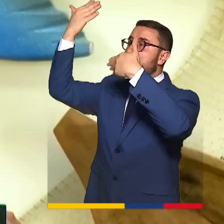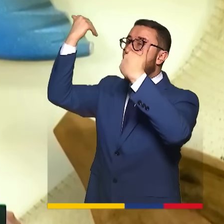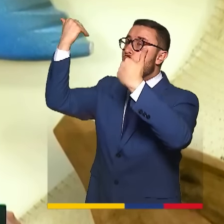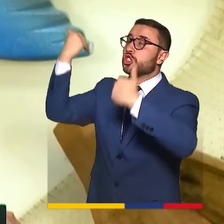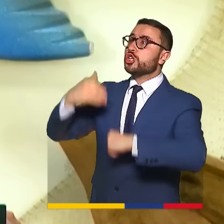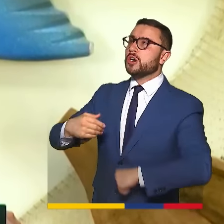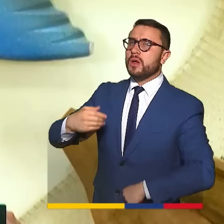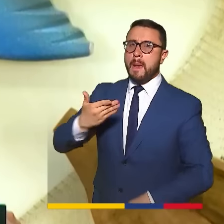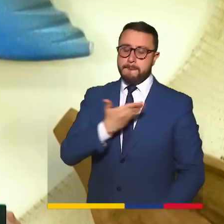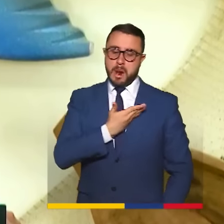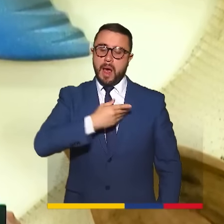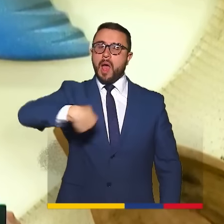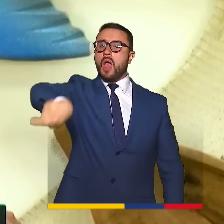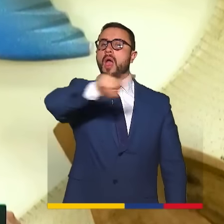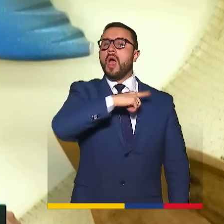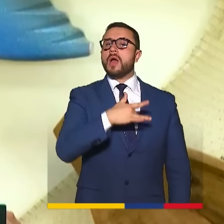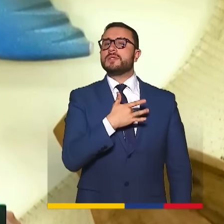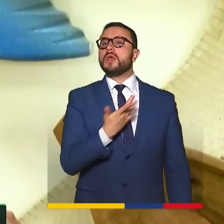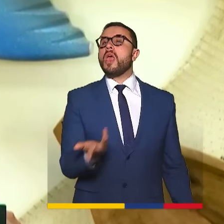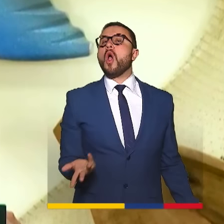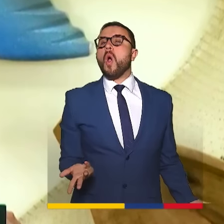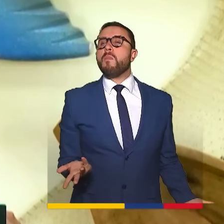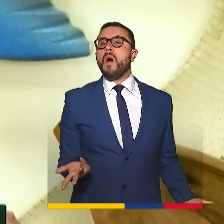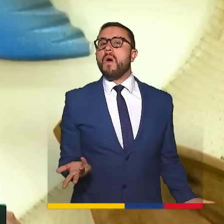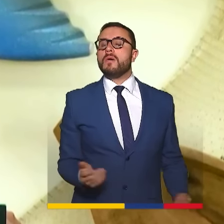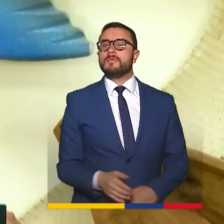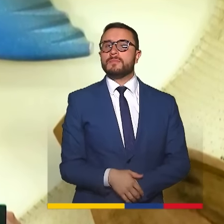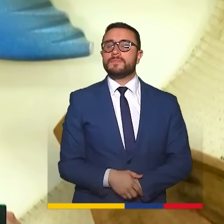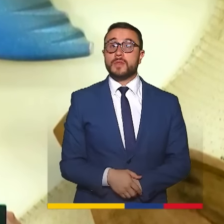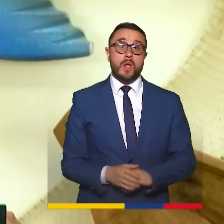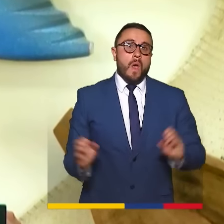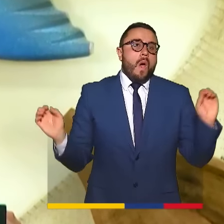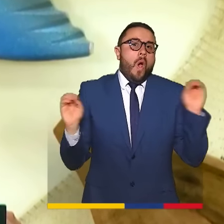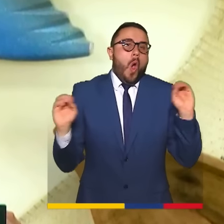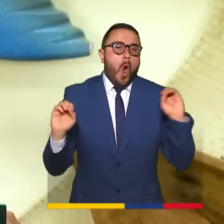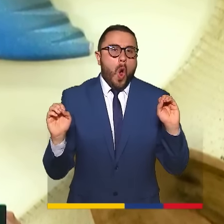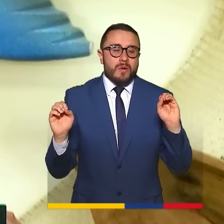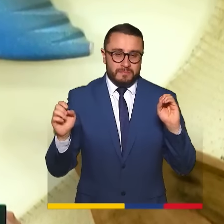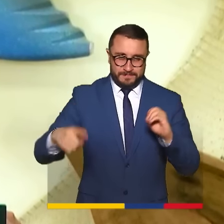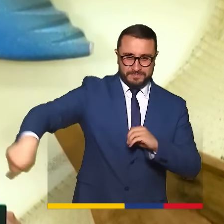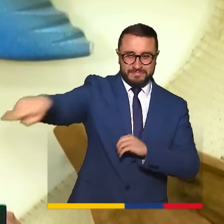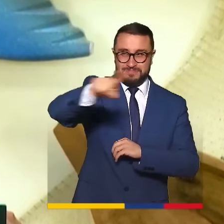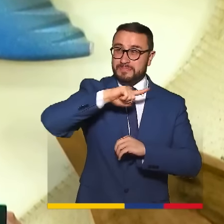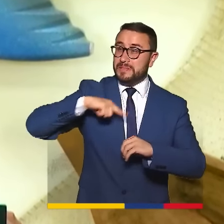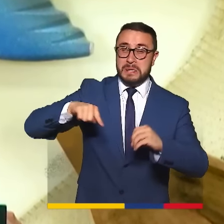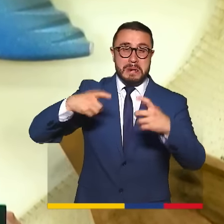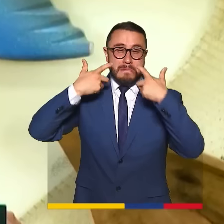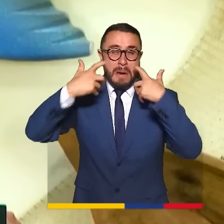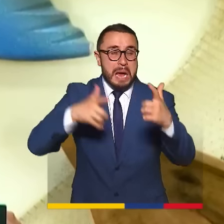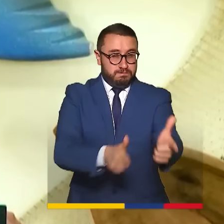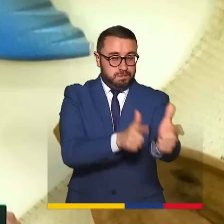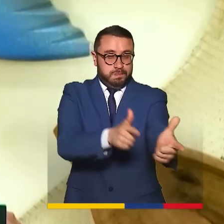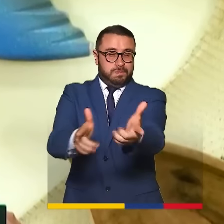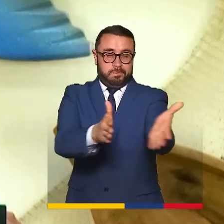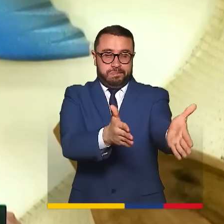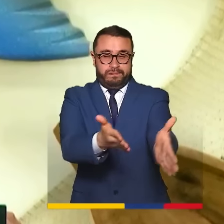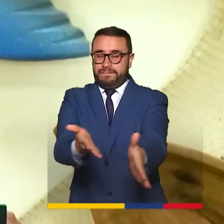de baja? ¿Qué pensarán las madres que sobrevivieron las masacres, si es que no murieron en